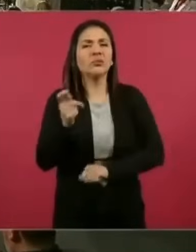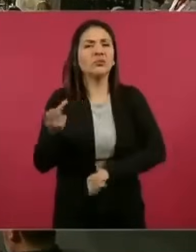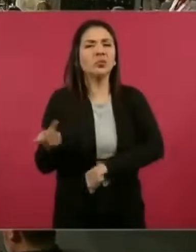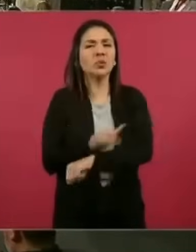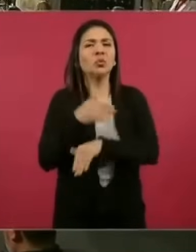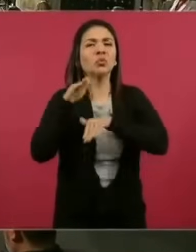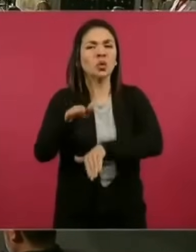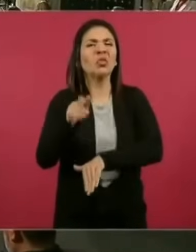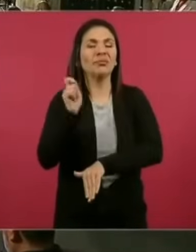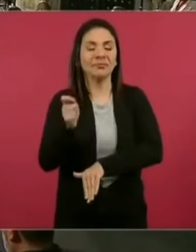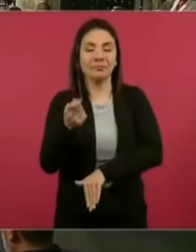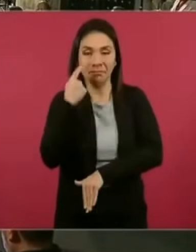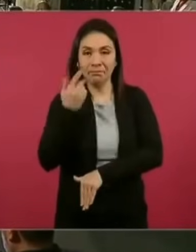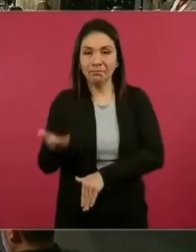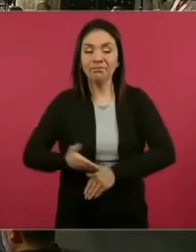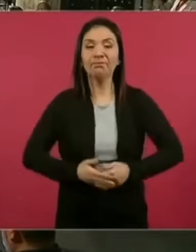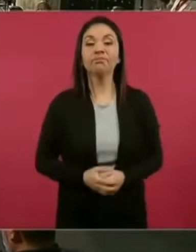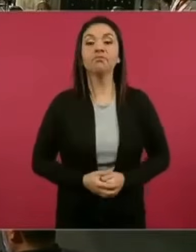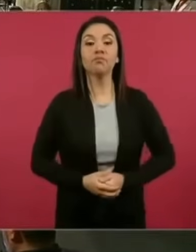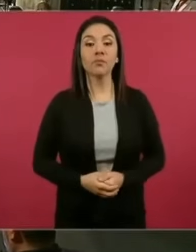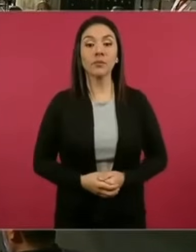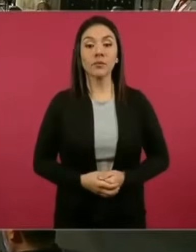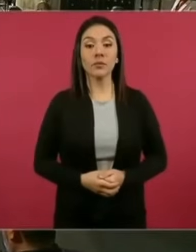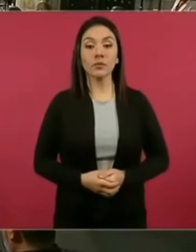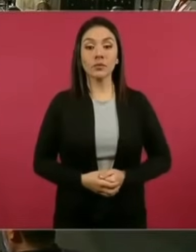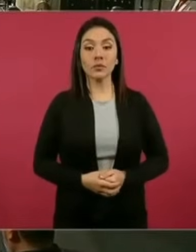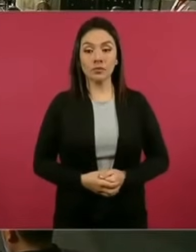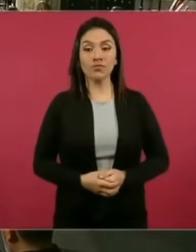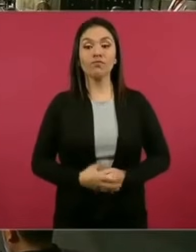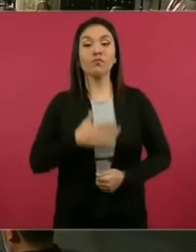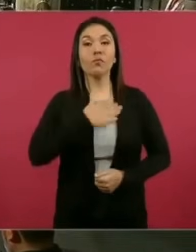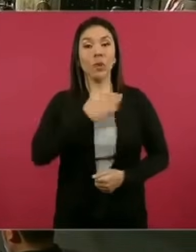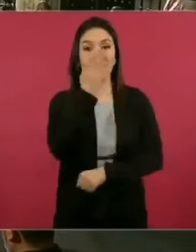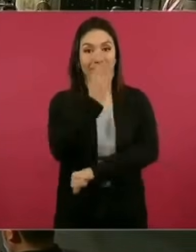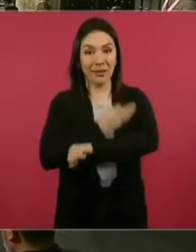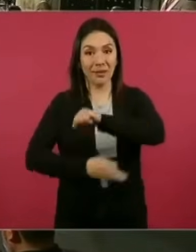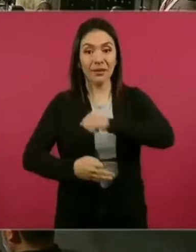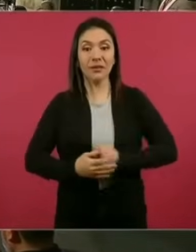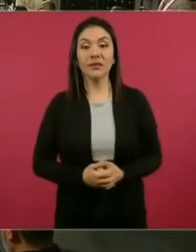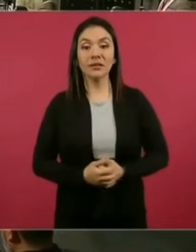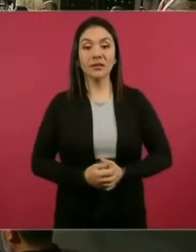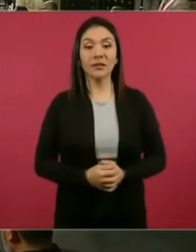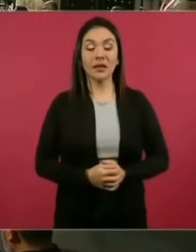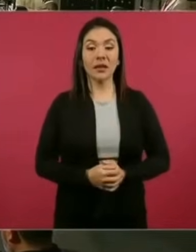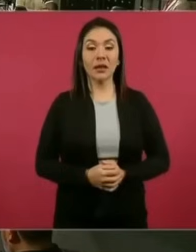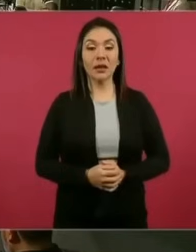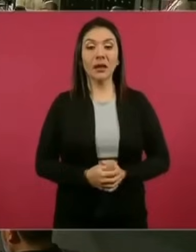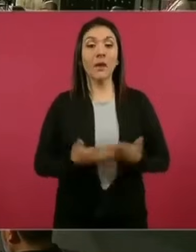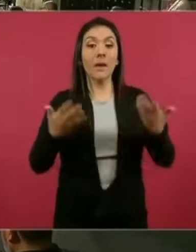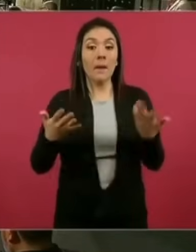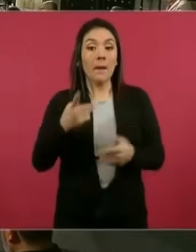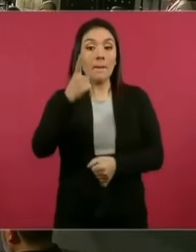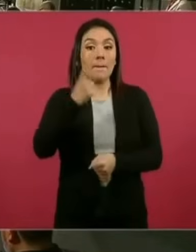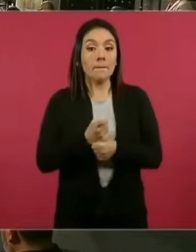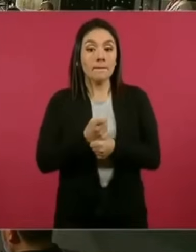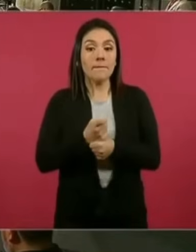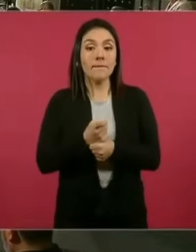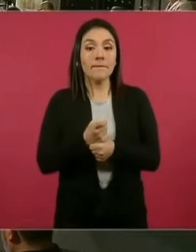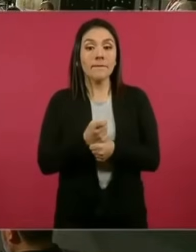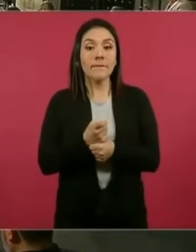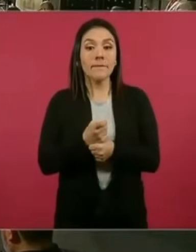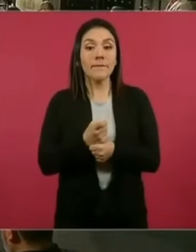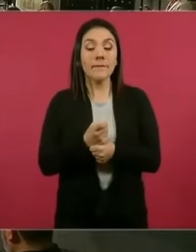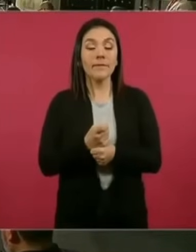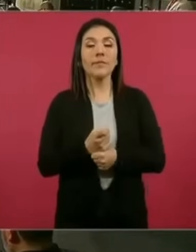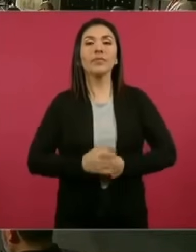lo sucedido. Adelante, por favor. Sí, muy buenas tardes. Primero precisar que